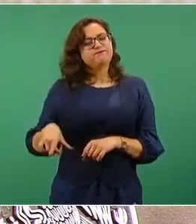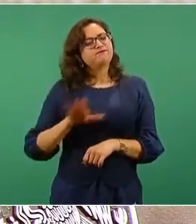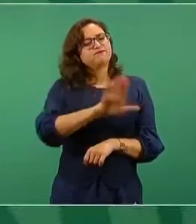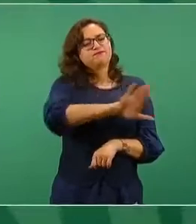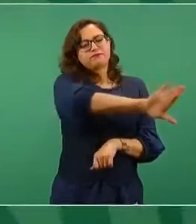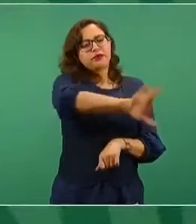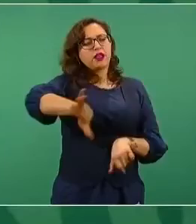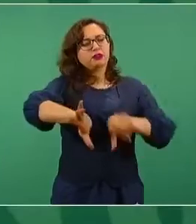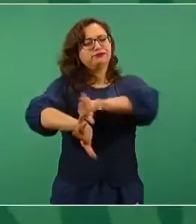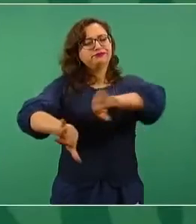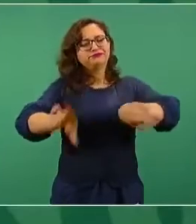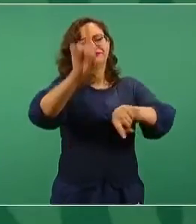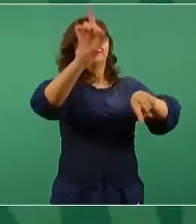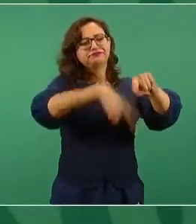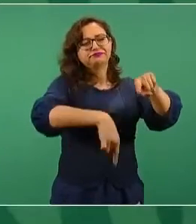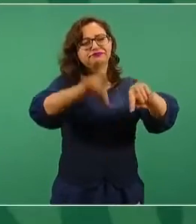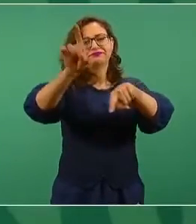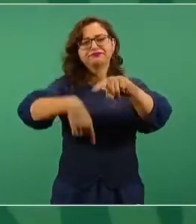gobierno.